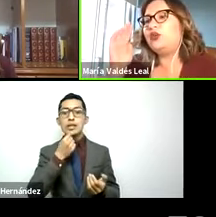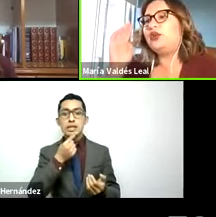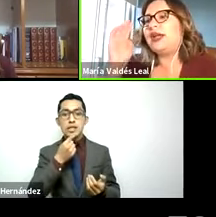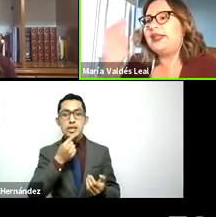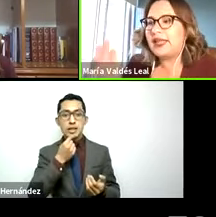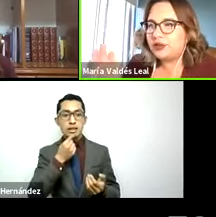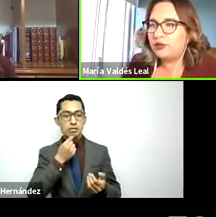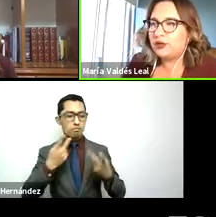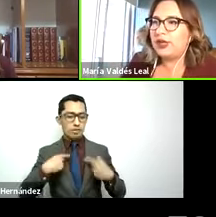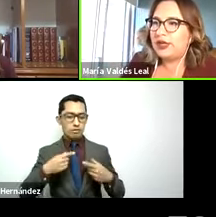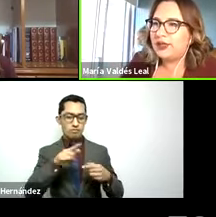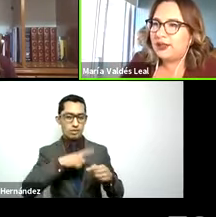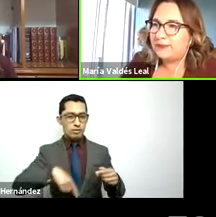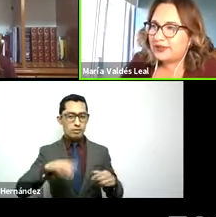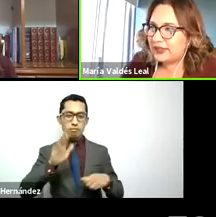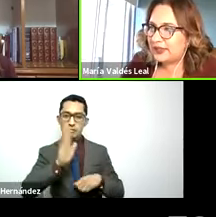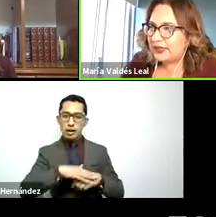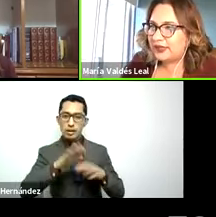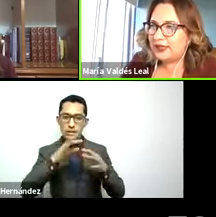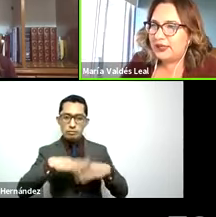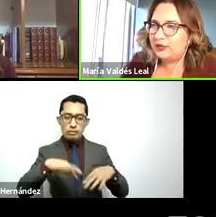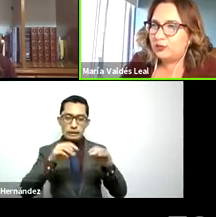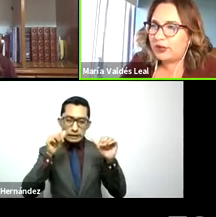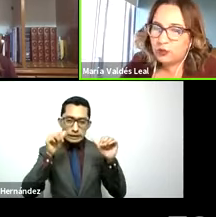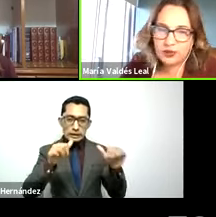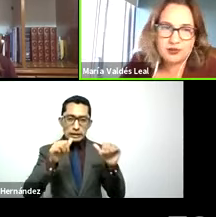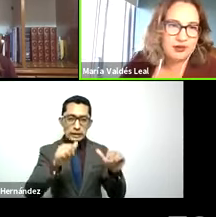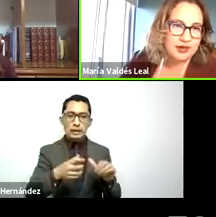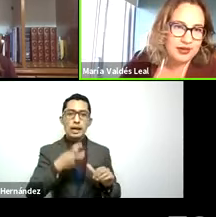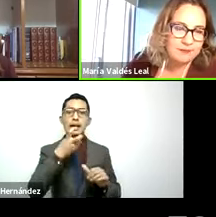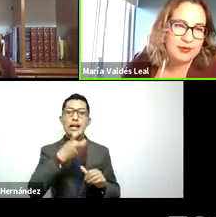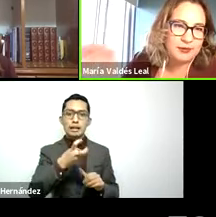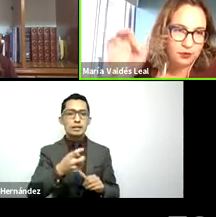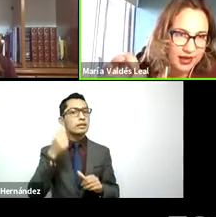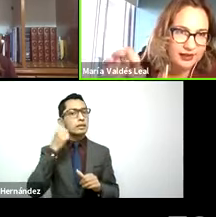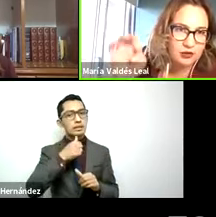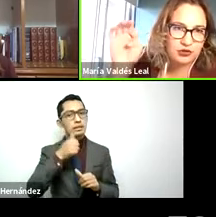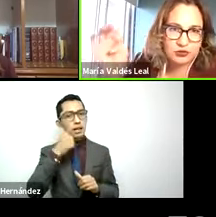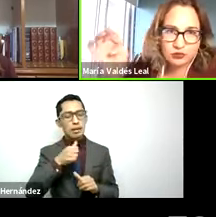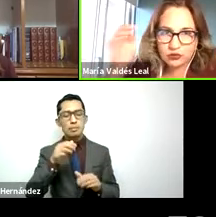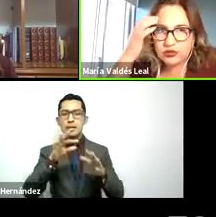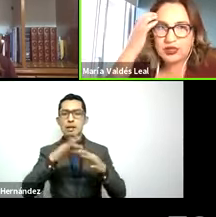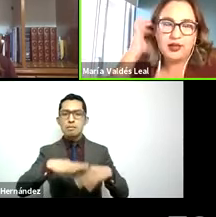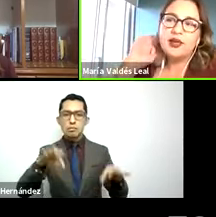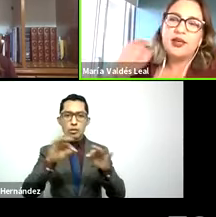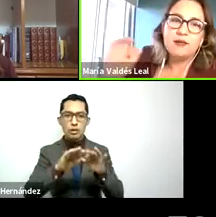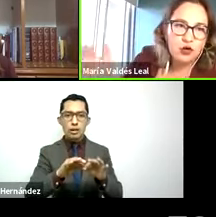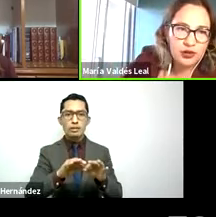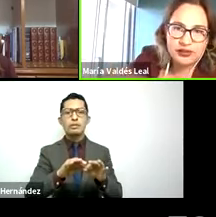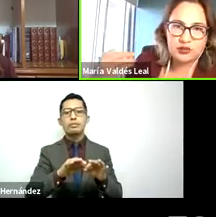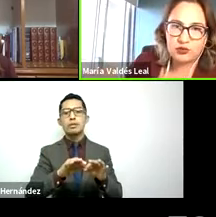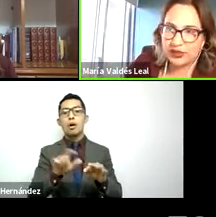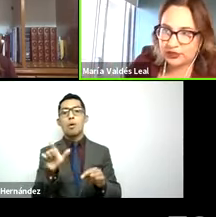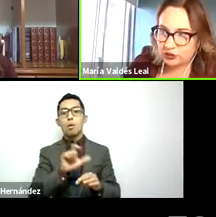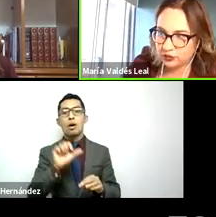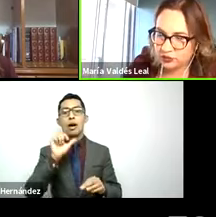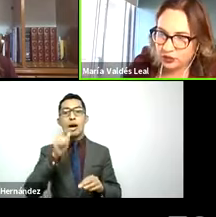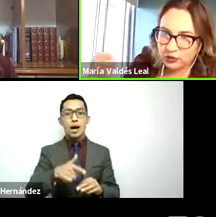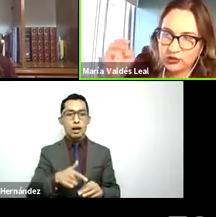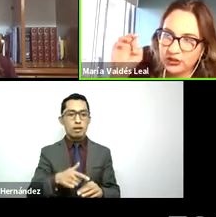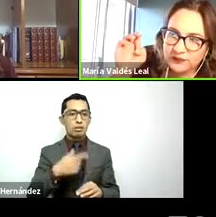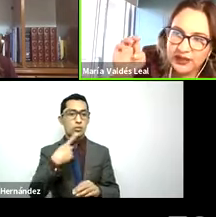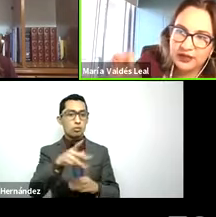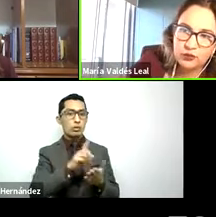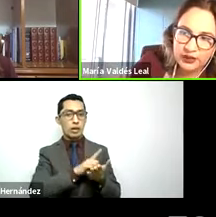es un criterio que debe ser tomado en cuenta de manera primordial en los asuntos que involucran a sus